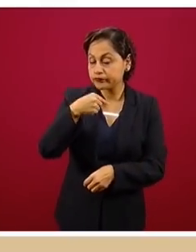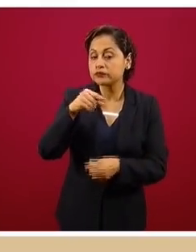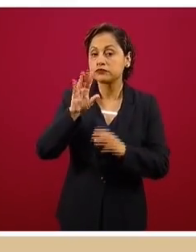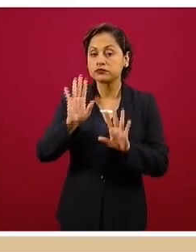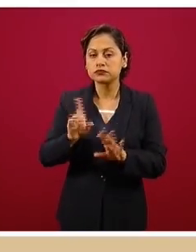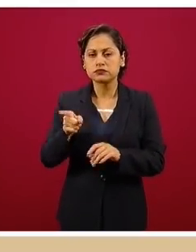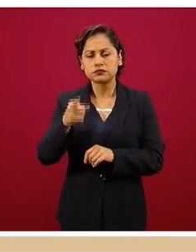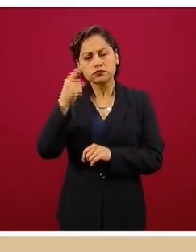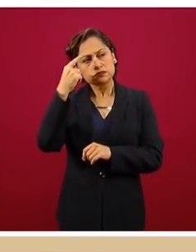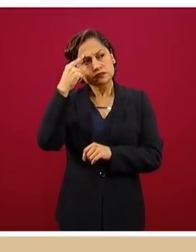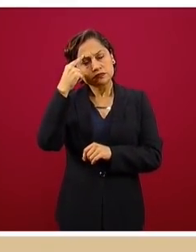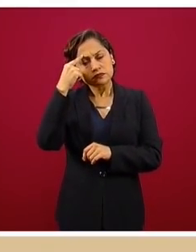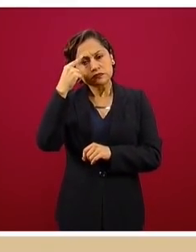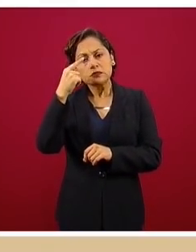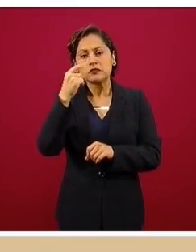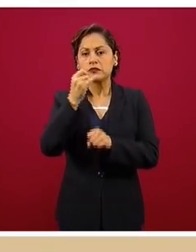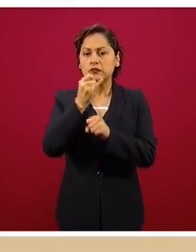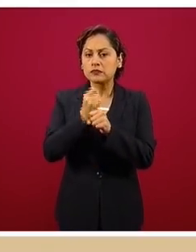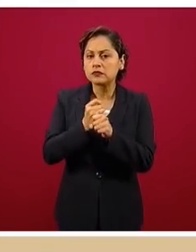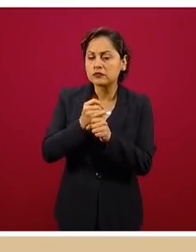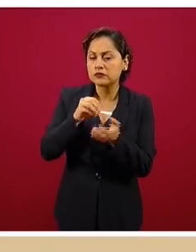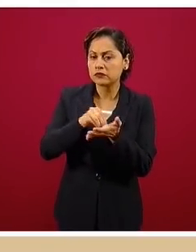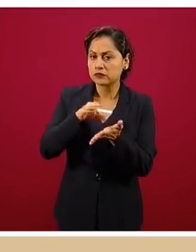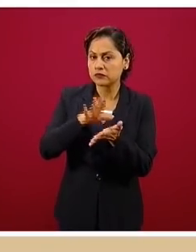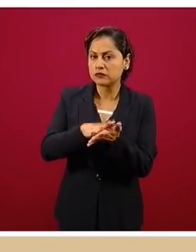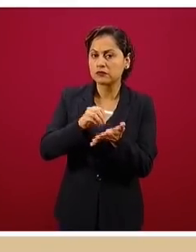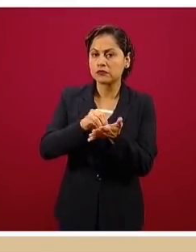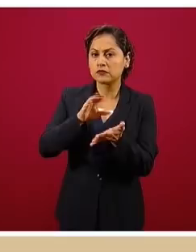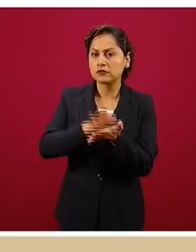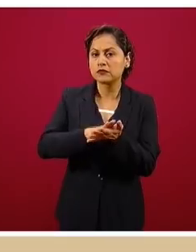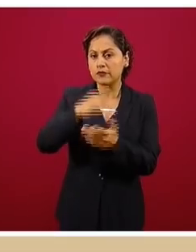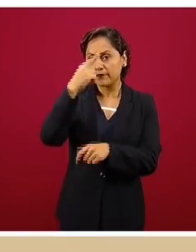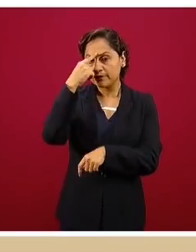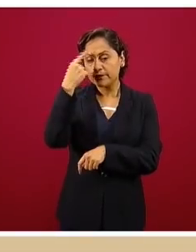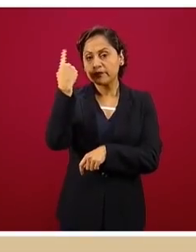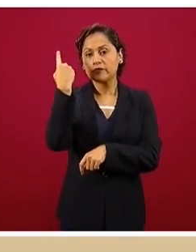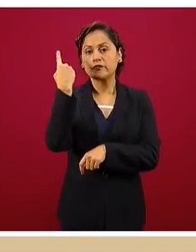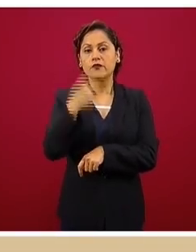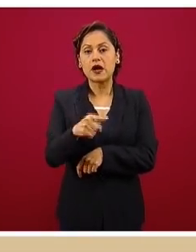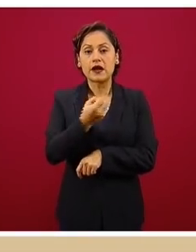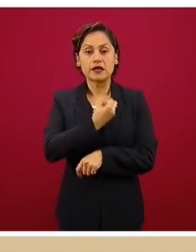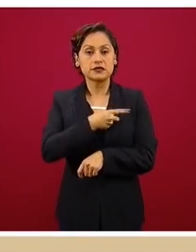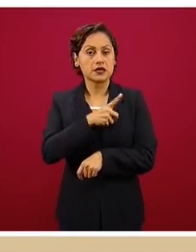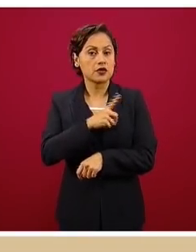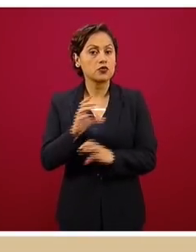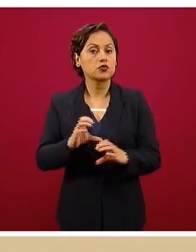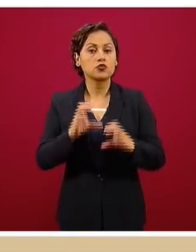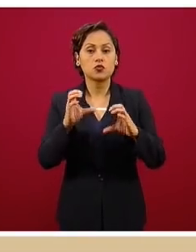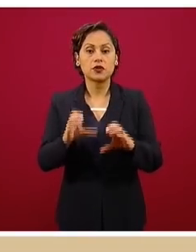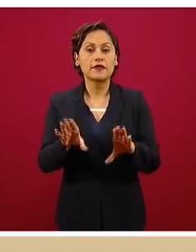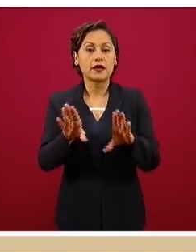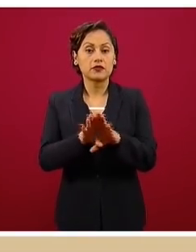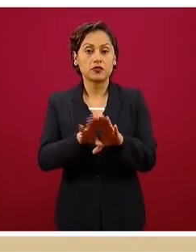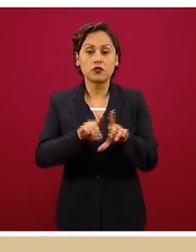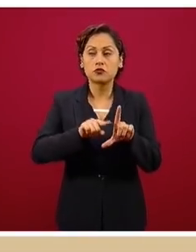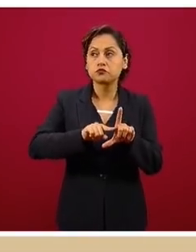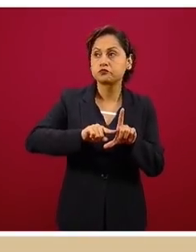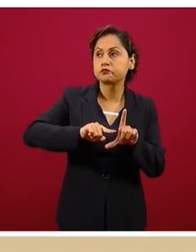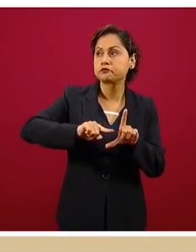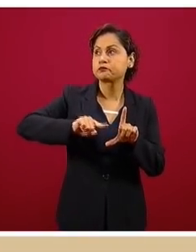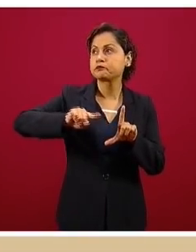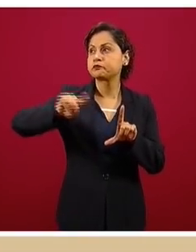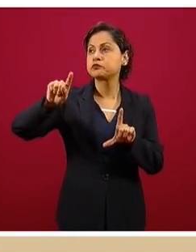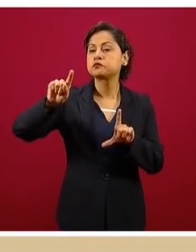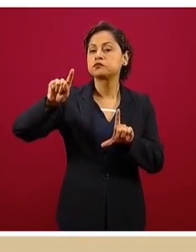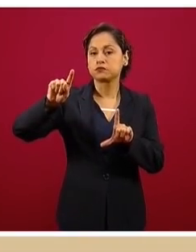idea en donde los objetivos fundamentales de las medidas de salud pública son reducir ese pico, es decir,